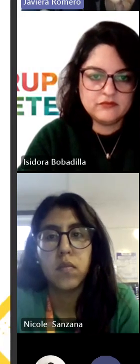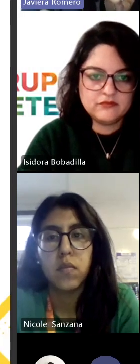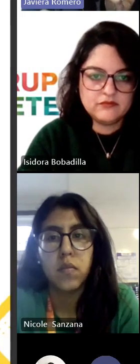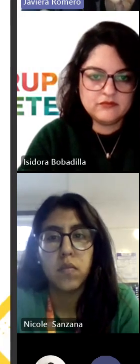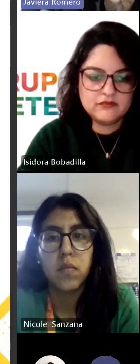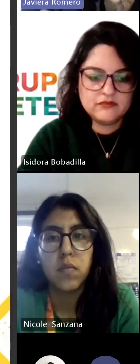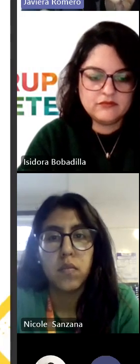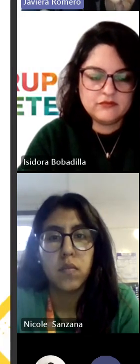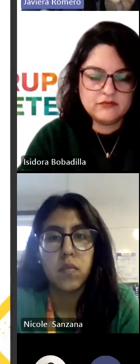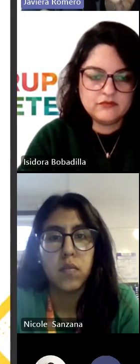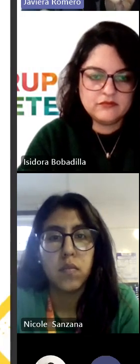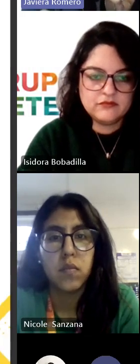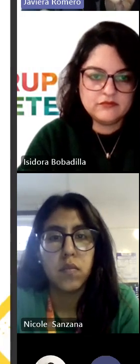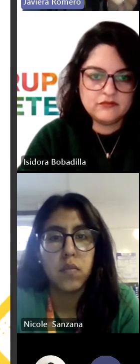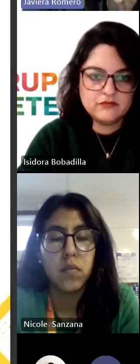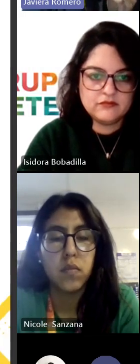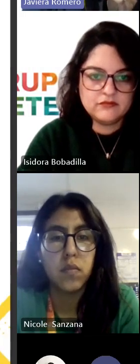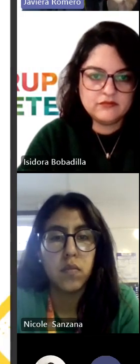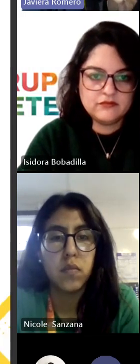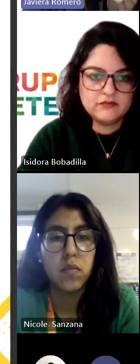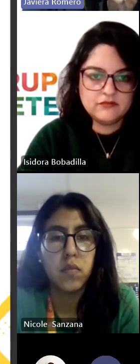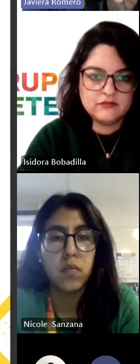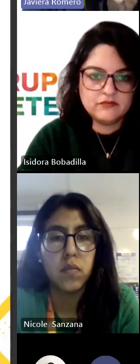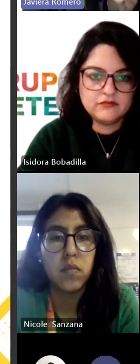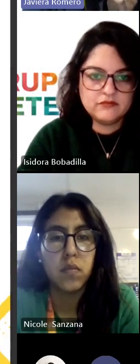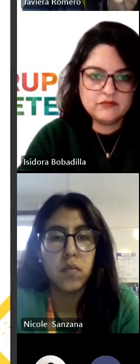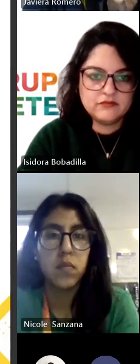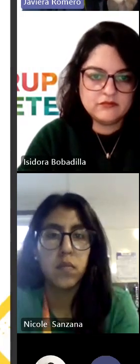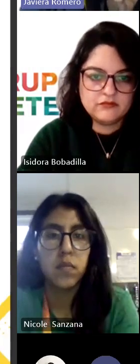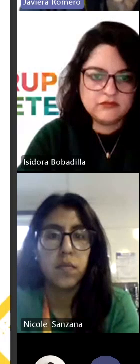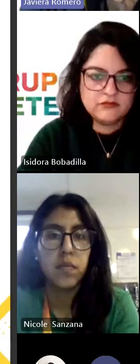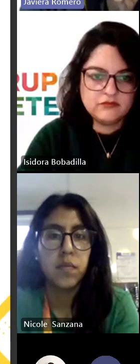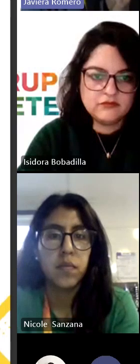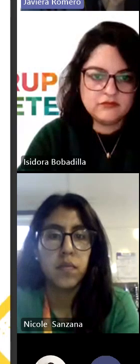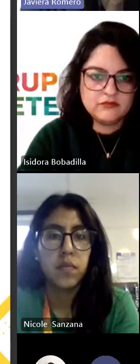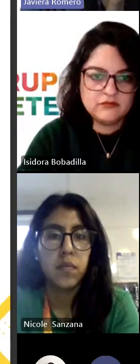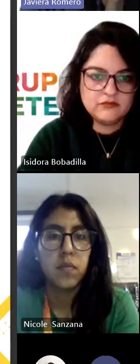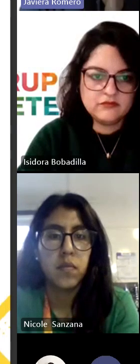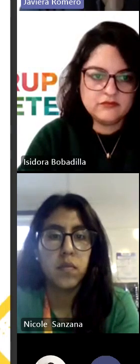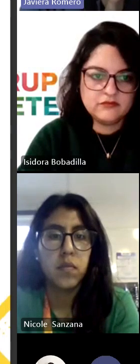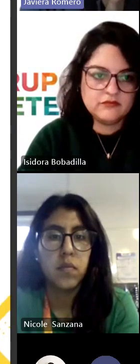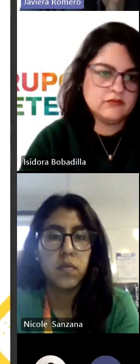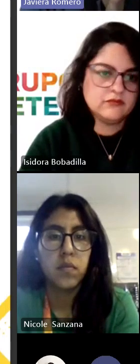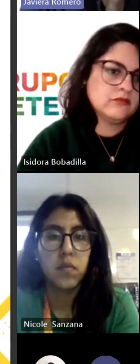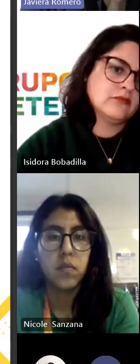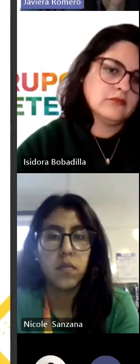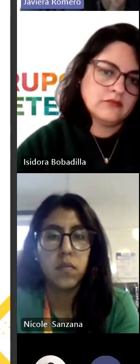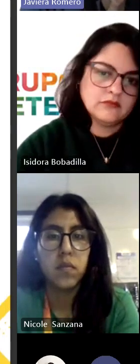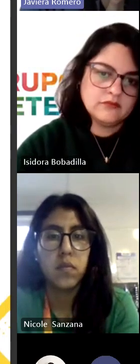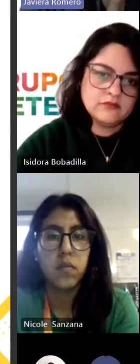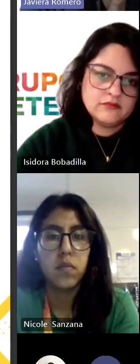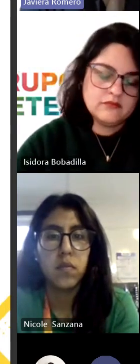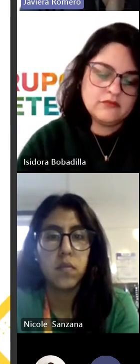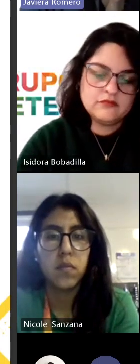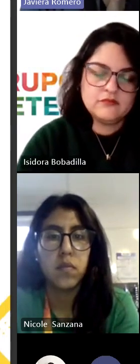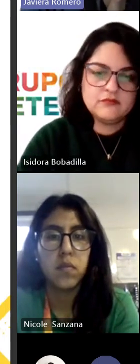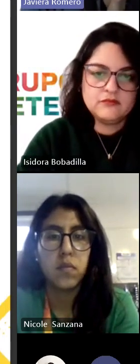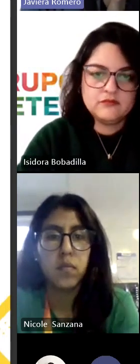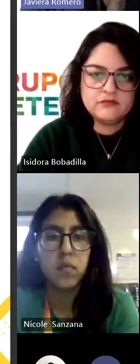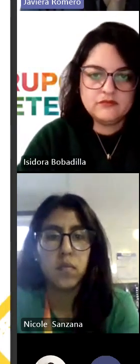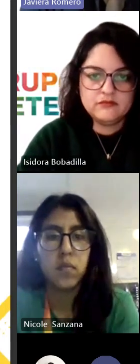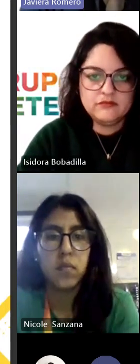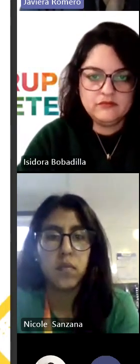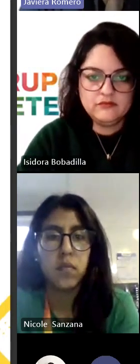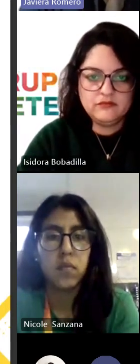como un pequeño distanciamiento, ¿cierto? A propósito de no querer necesariamente participar en todas las actividades, pero por lo menos que